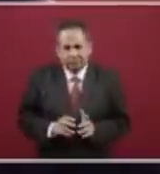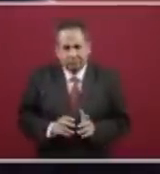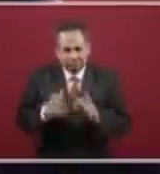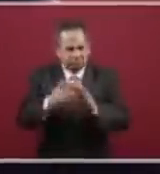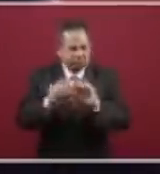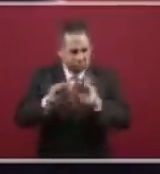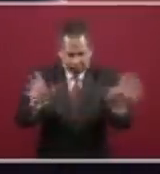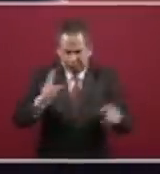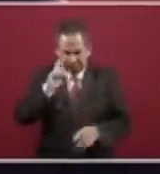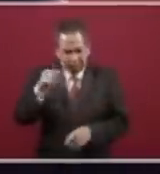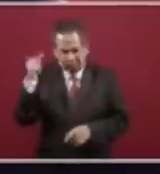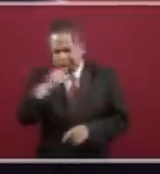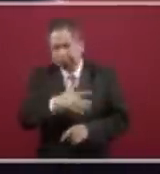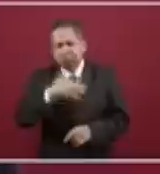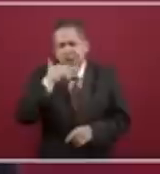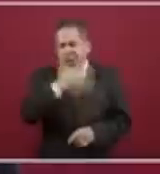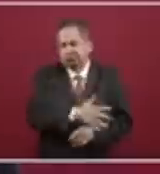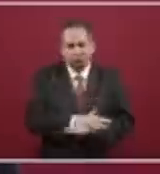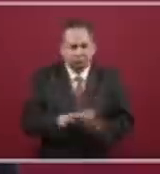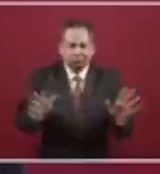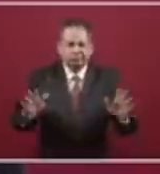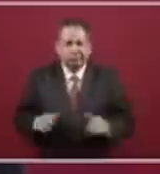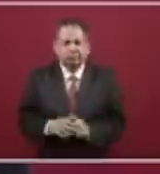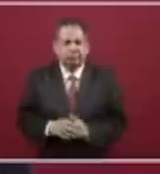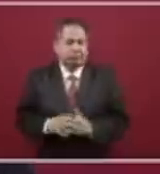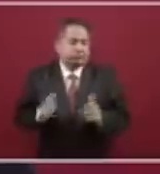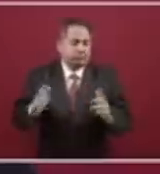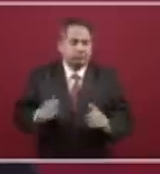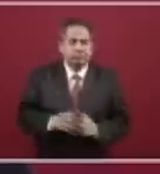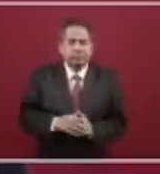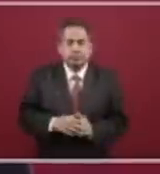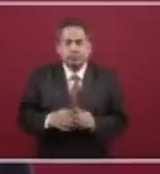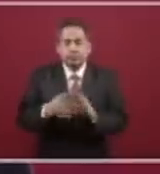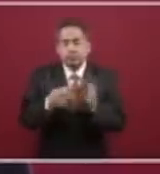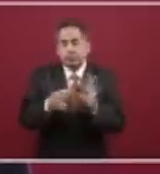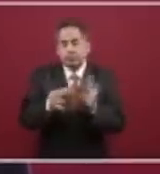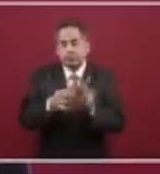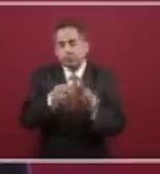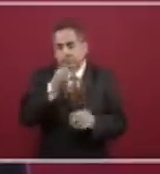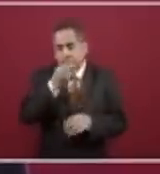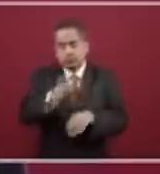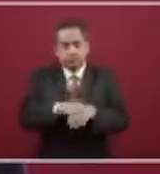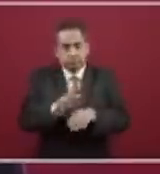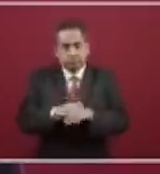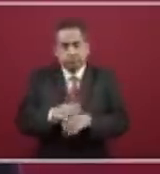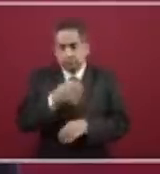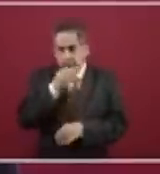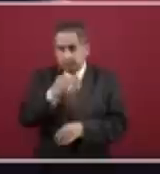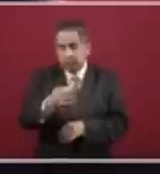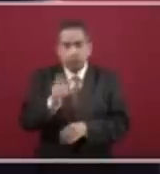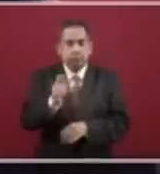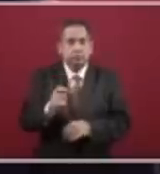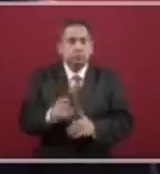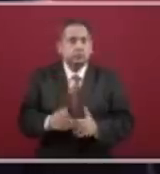entendamos nada más les digo les adelanto